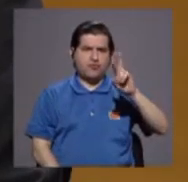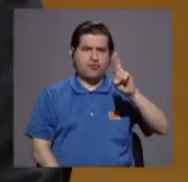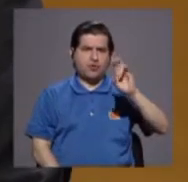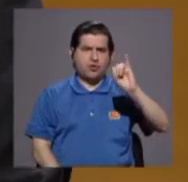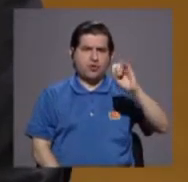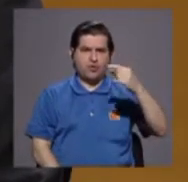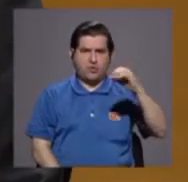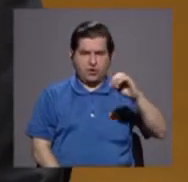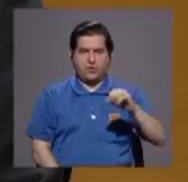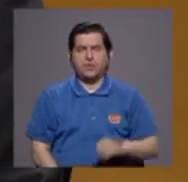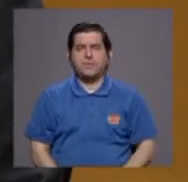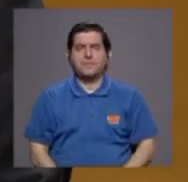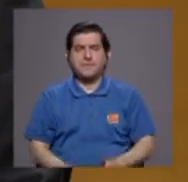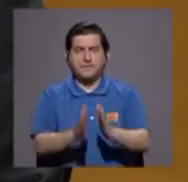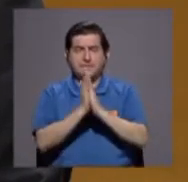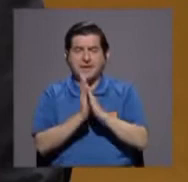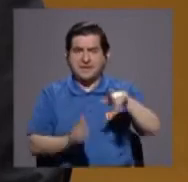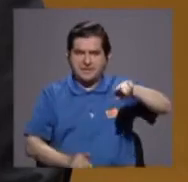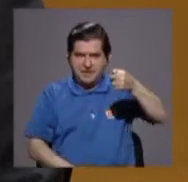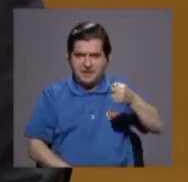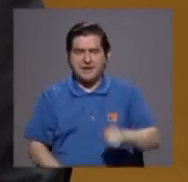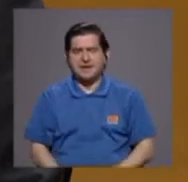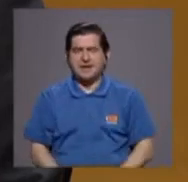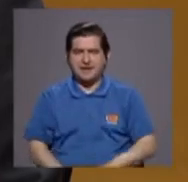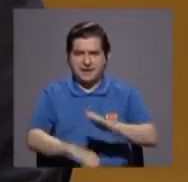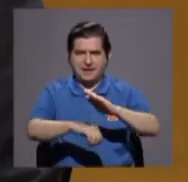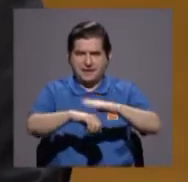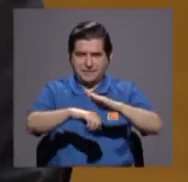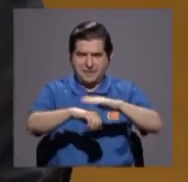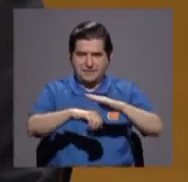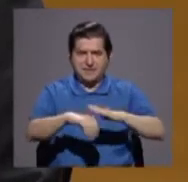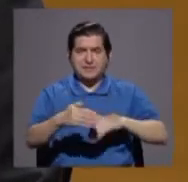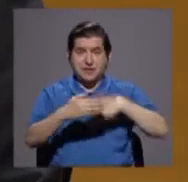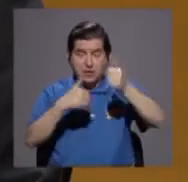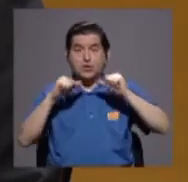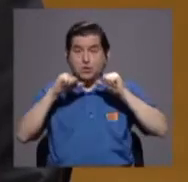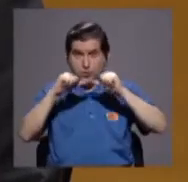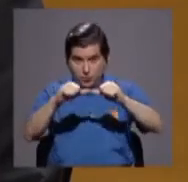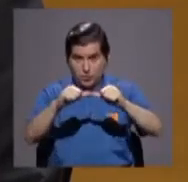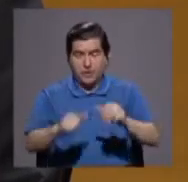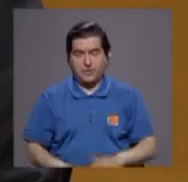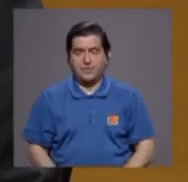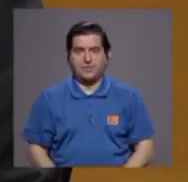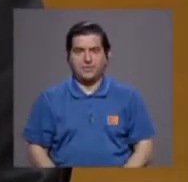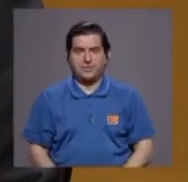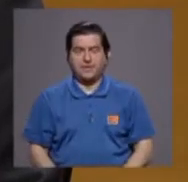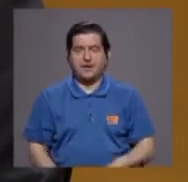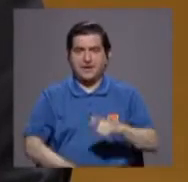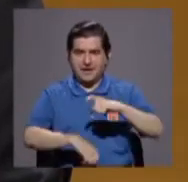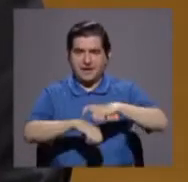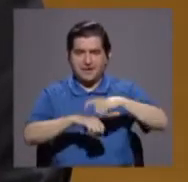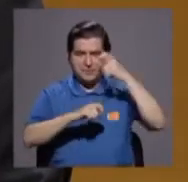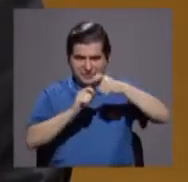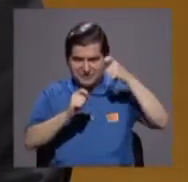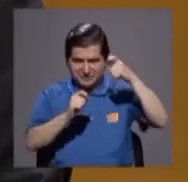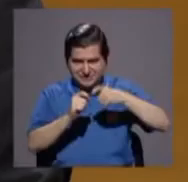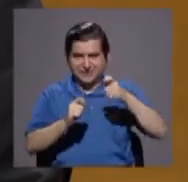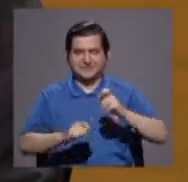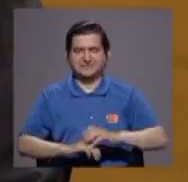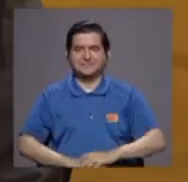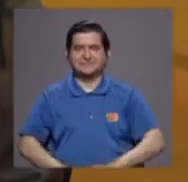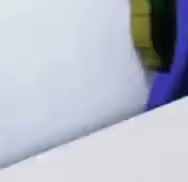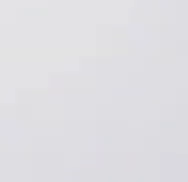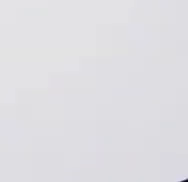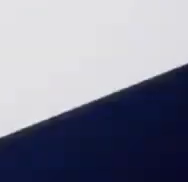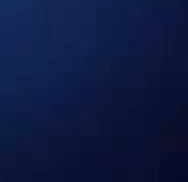a pedirle al canal que nos invite a regresar, cosa que haremos cuando nos lo indiquen.